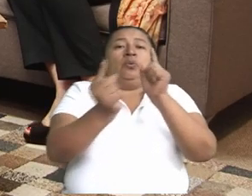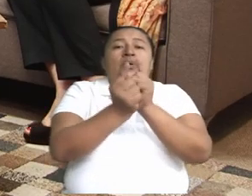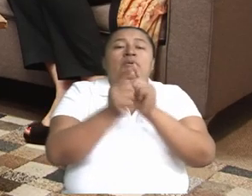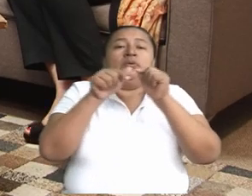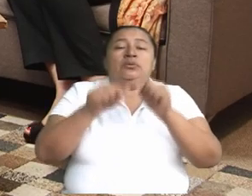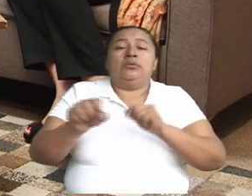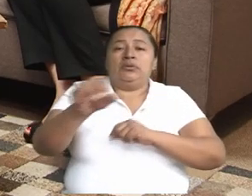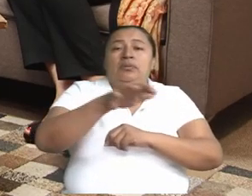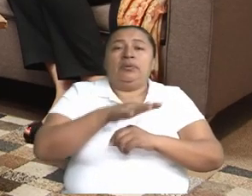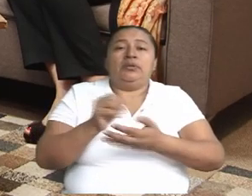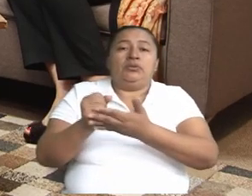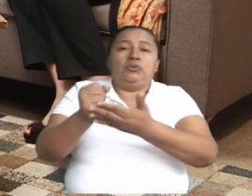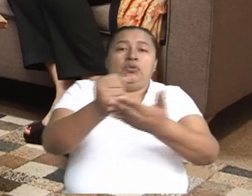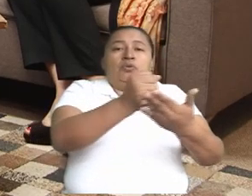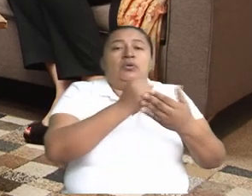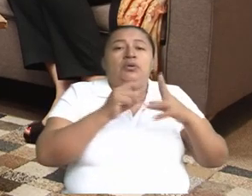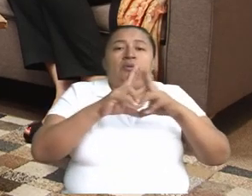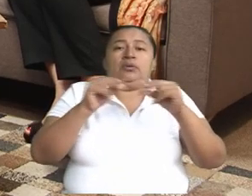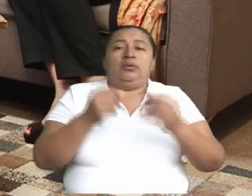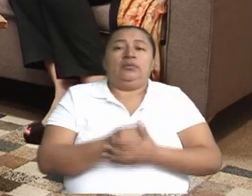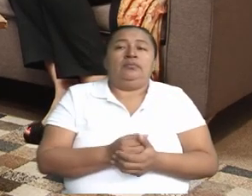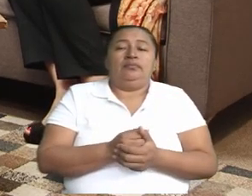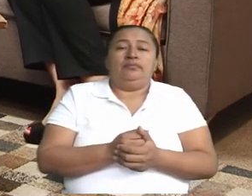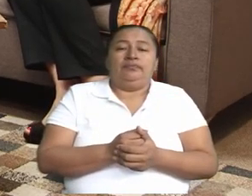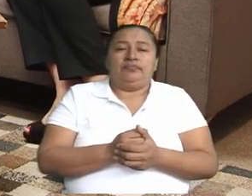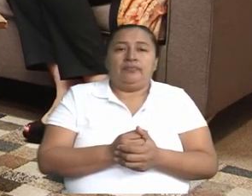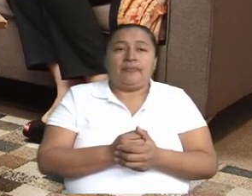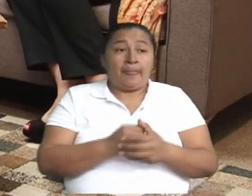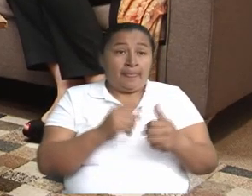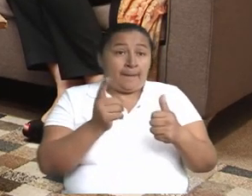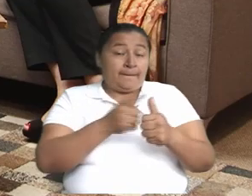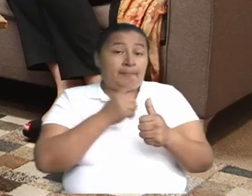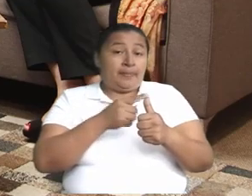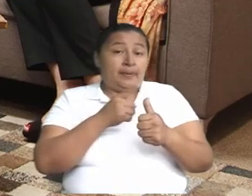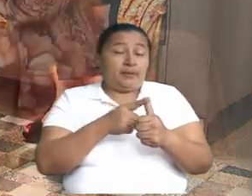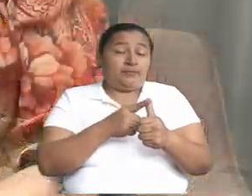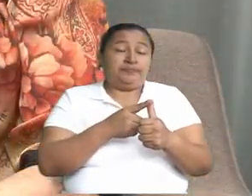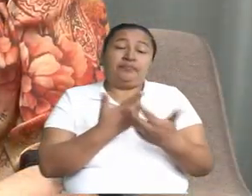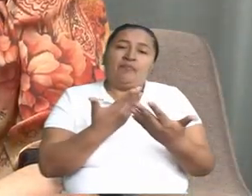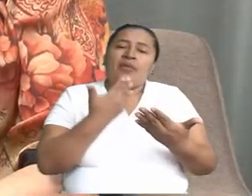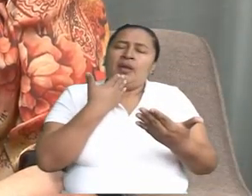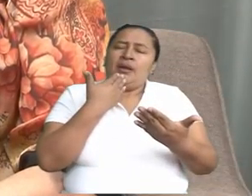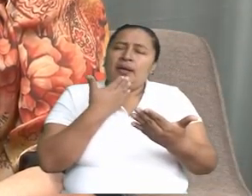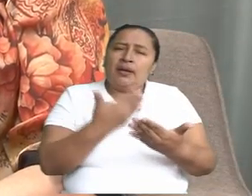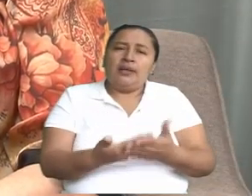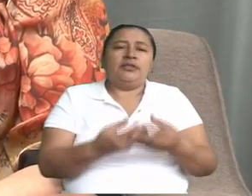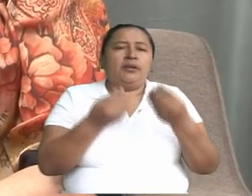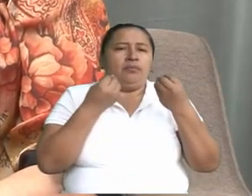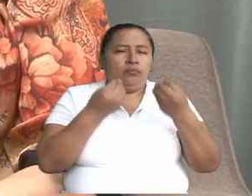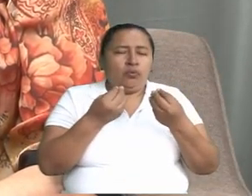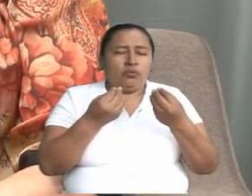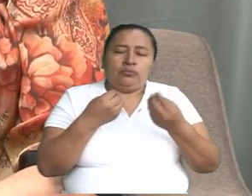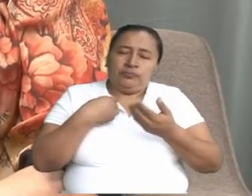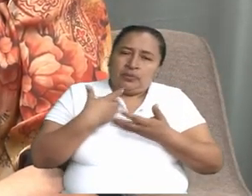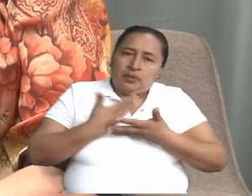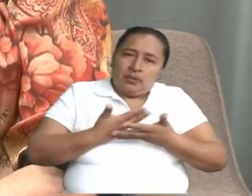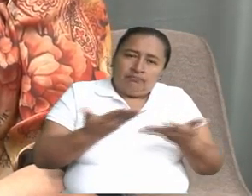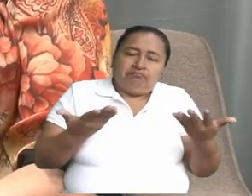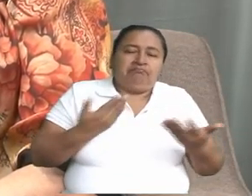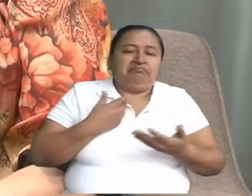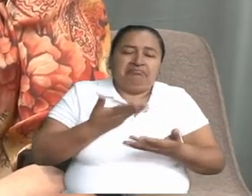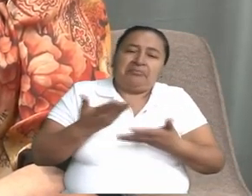este espacio de solidaridad con Nicaragua. Primero agradecer la anfitrionía de nuestros